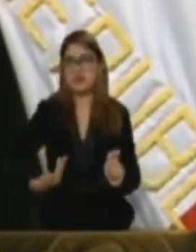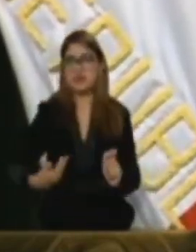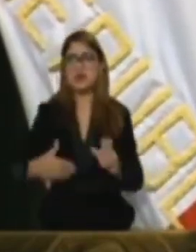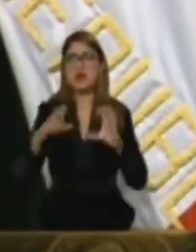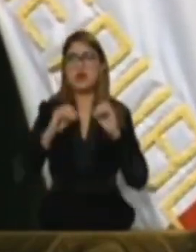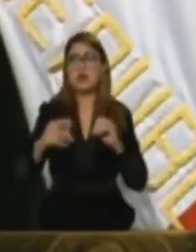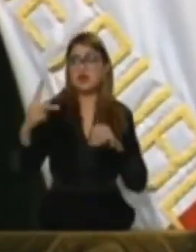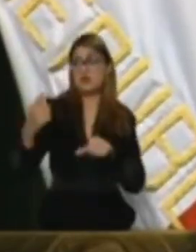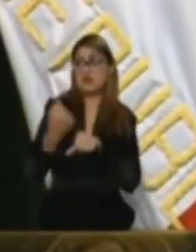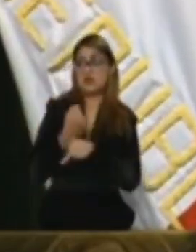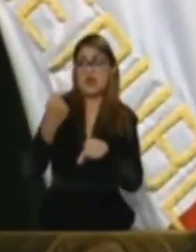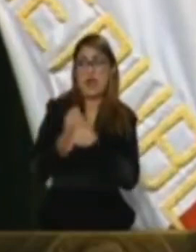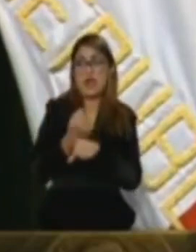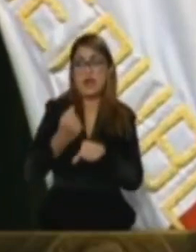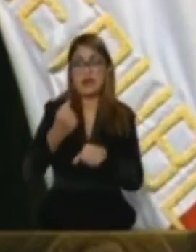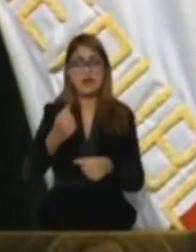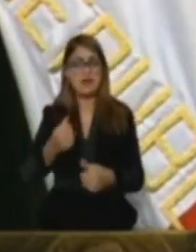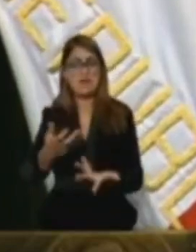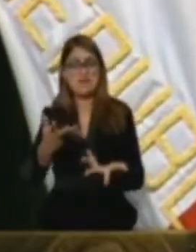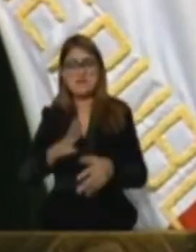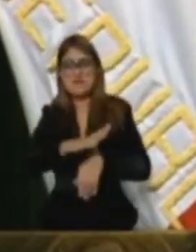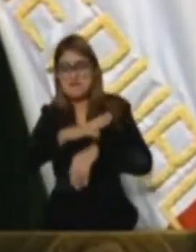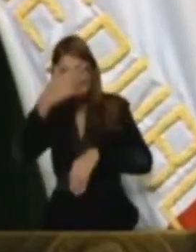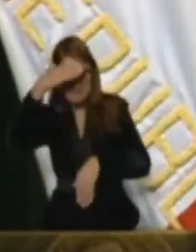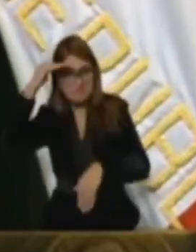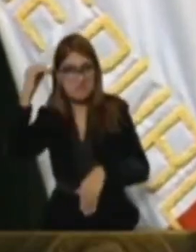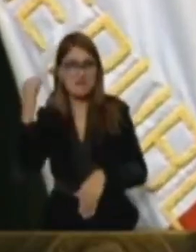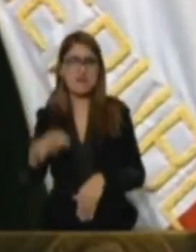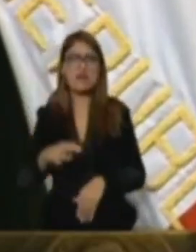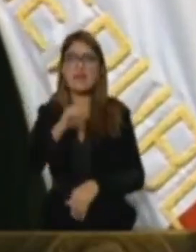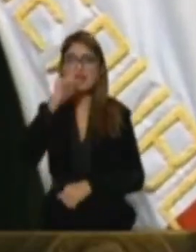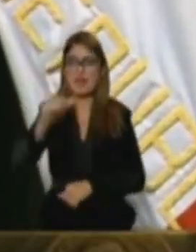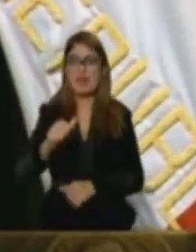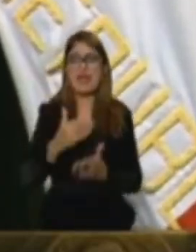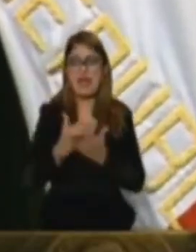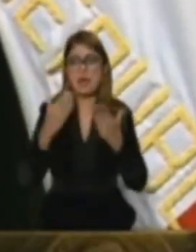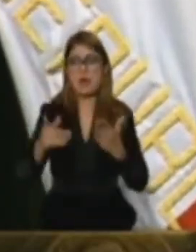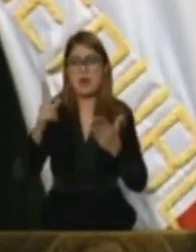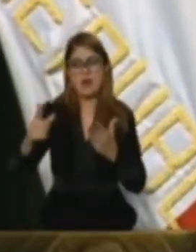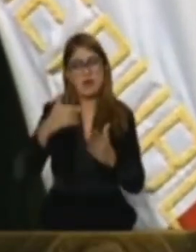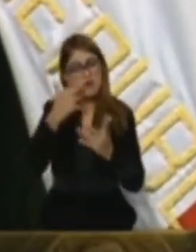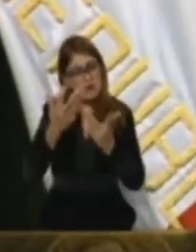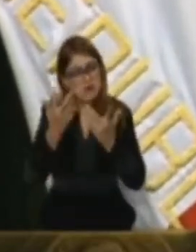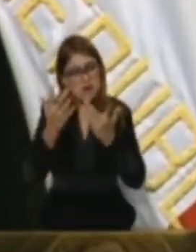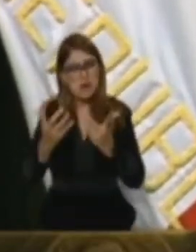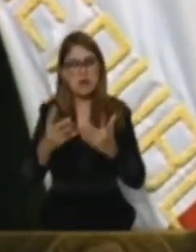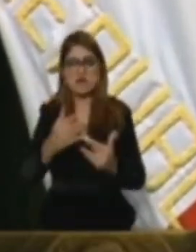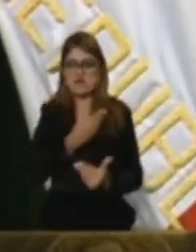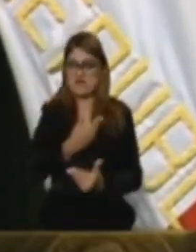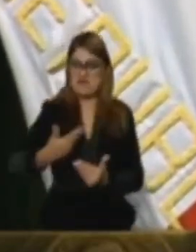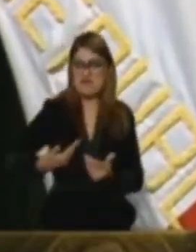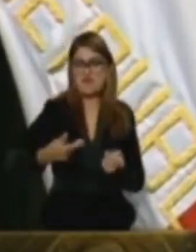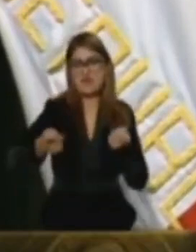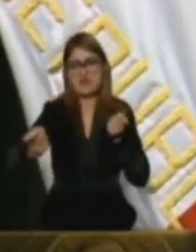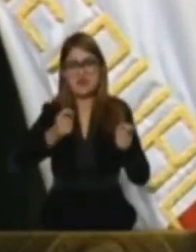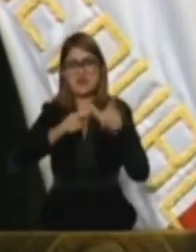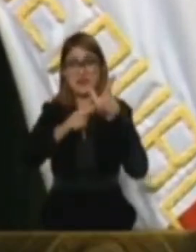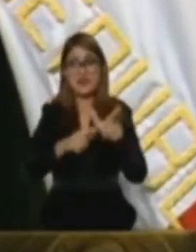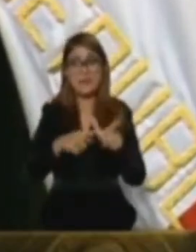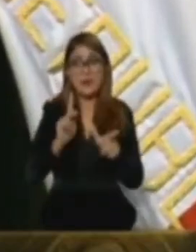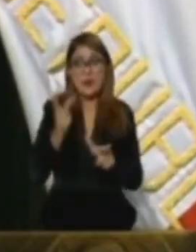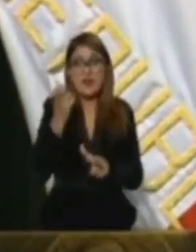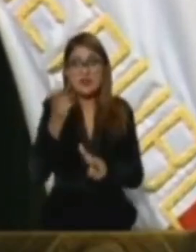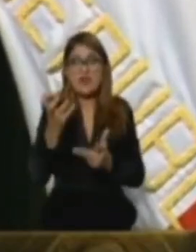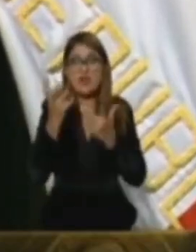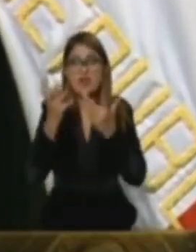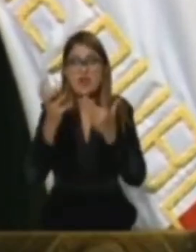gota de su propia sangre. En su loco afán de conservar la presidencia, don Victoriano Huerta está cometiendo otra infamia.